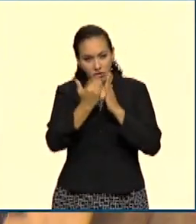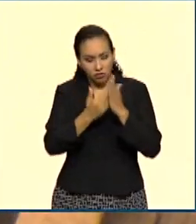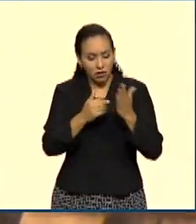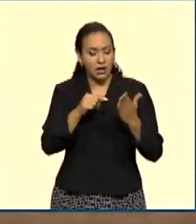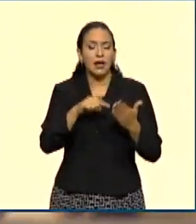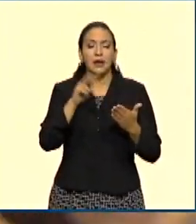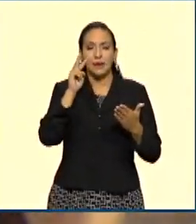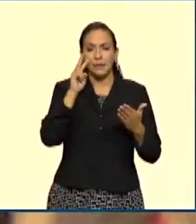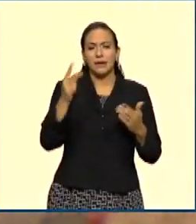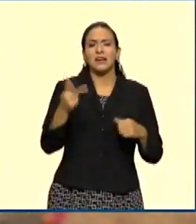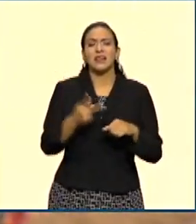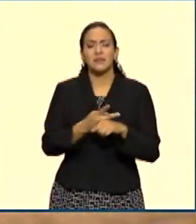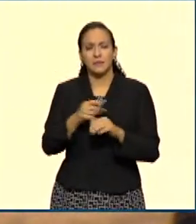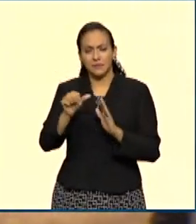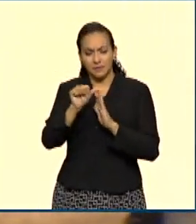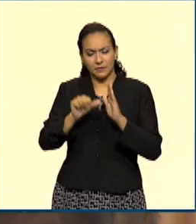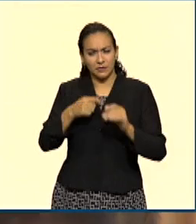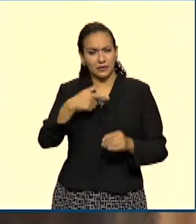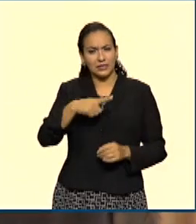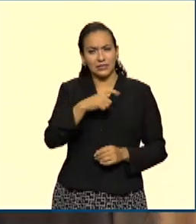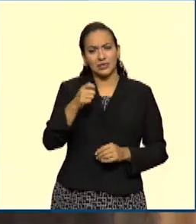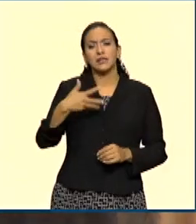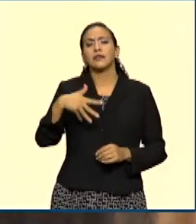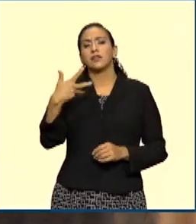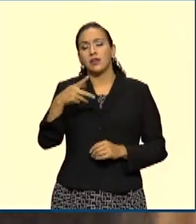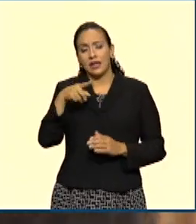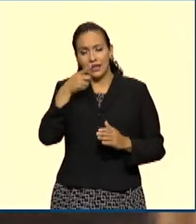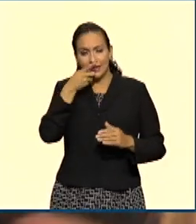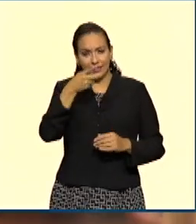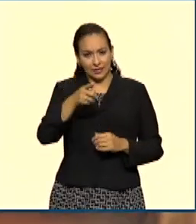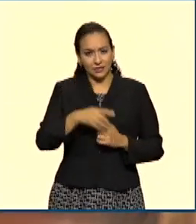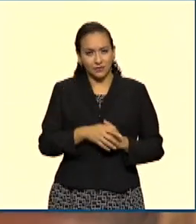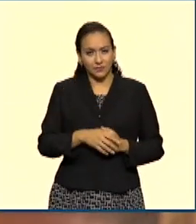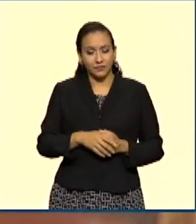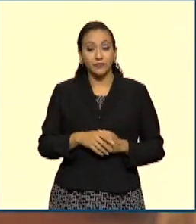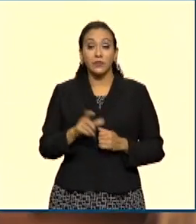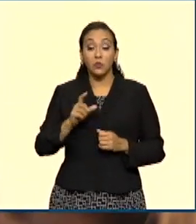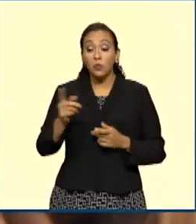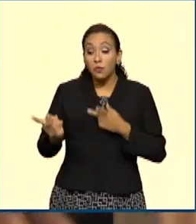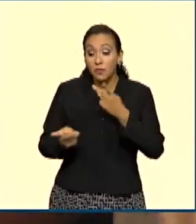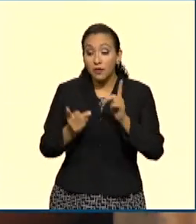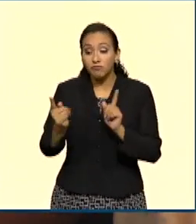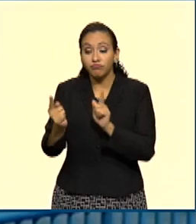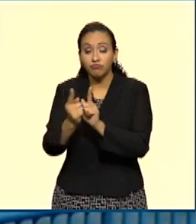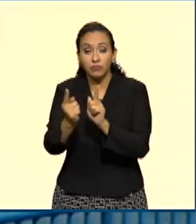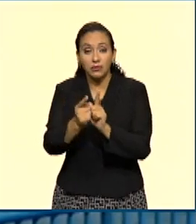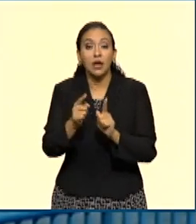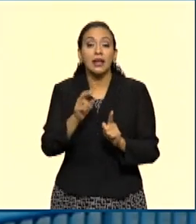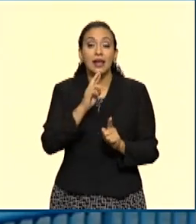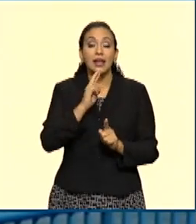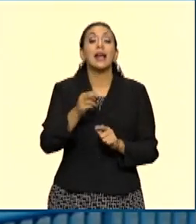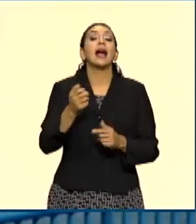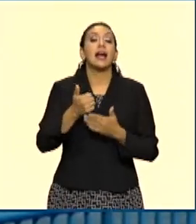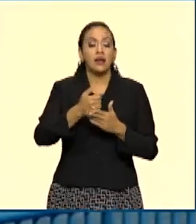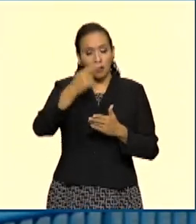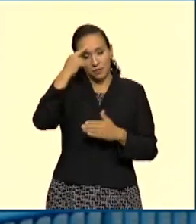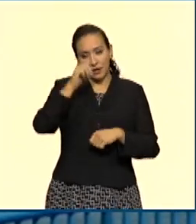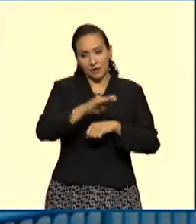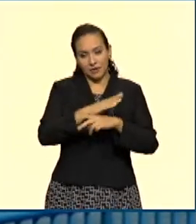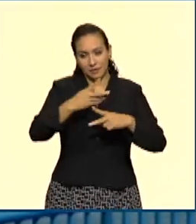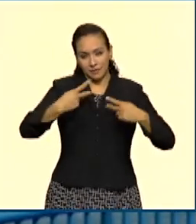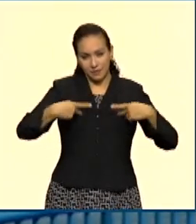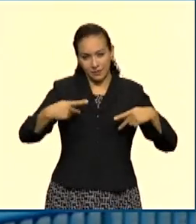como consecuencia el artículo 15 en la porción que establecía que los resultados de la consulta serían vinculantes para las partes. La